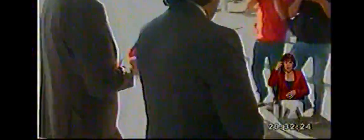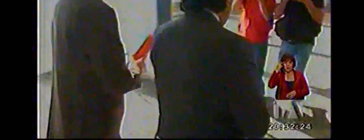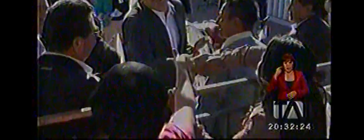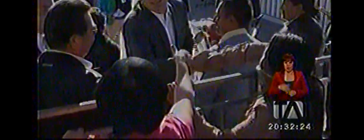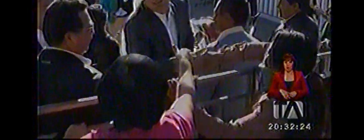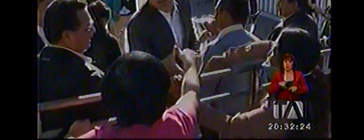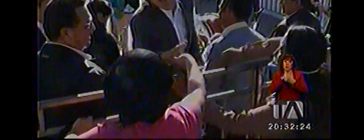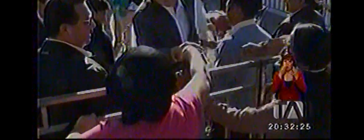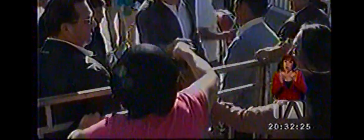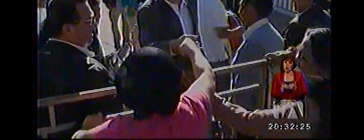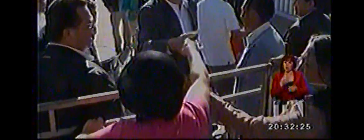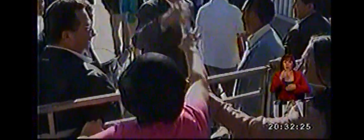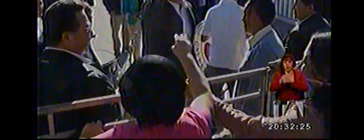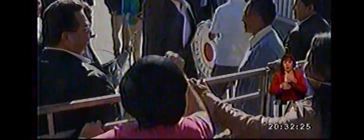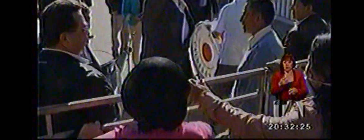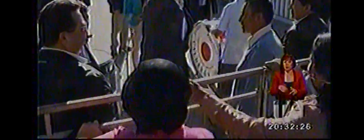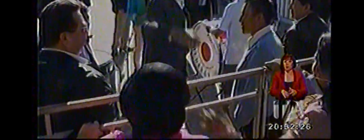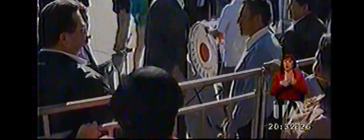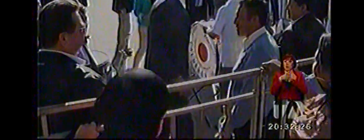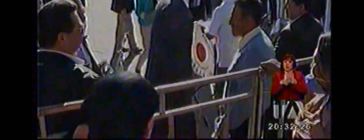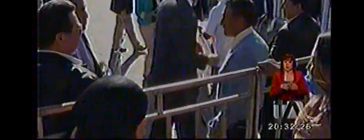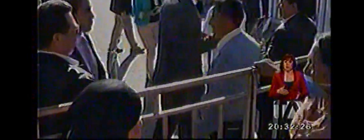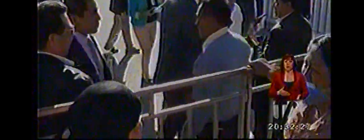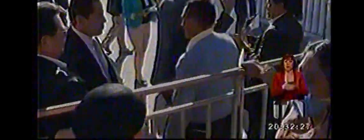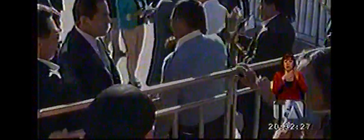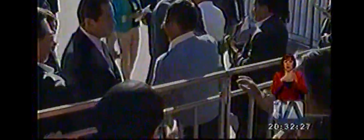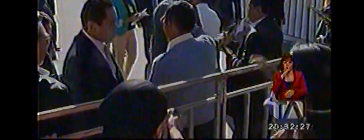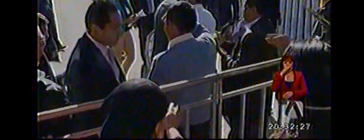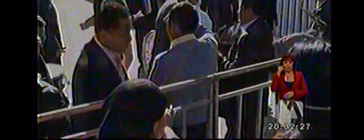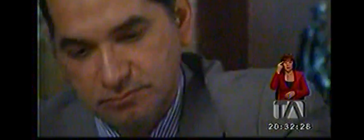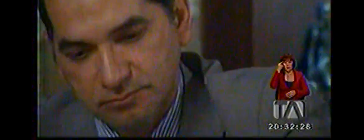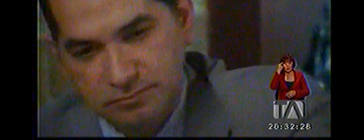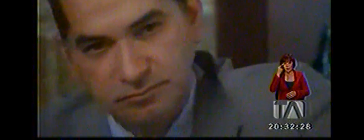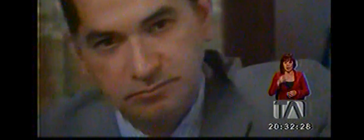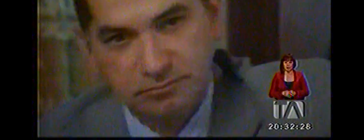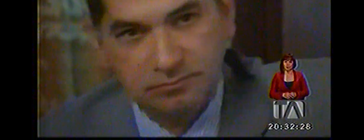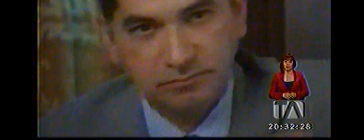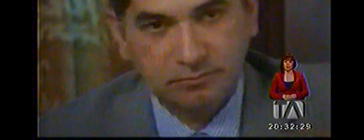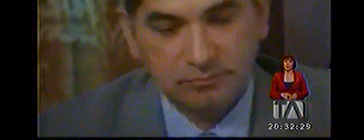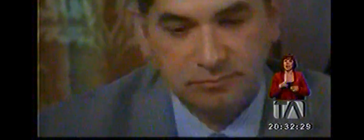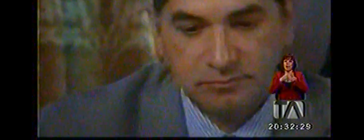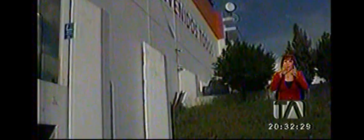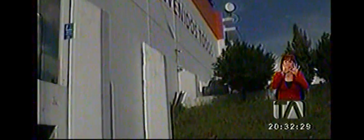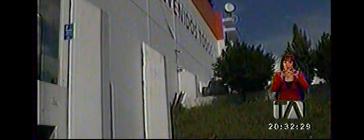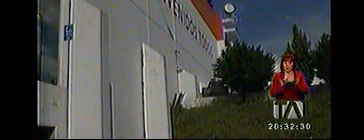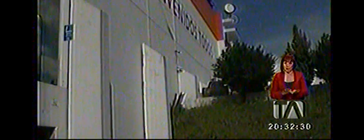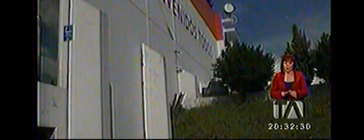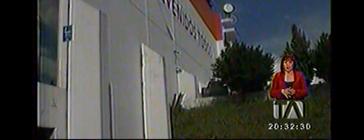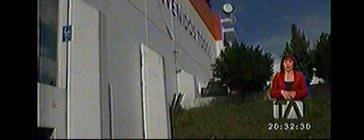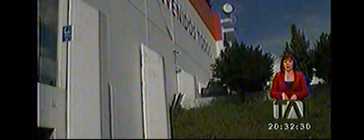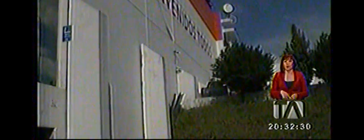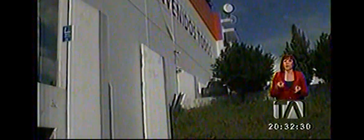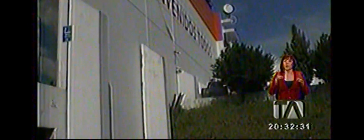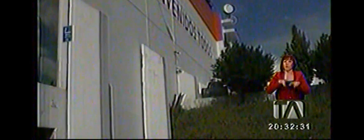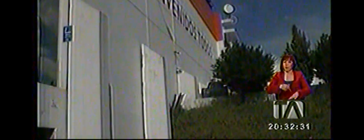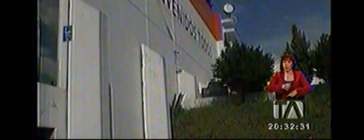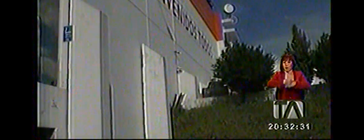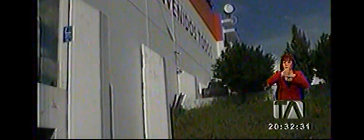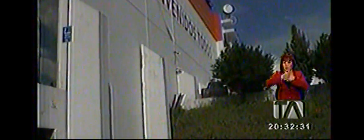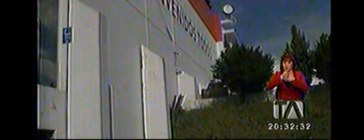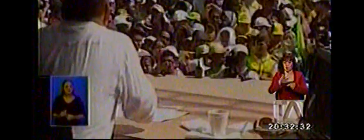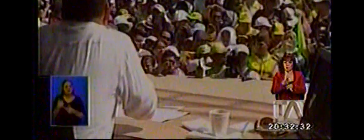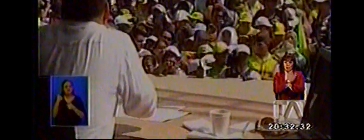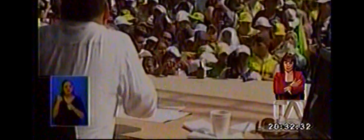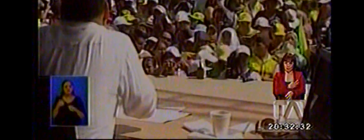lo tanto se iniciará un proceso de repetición al expresidente Rafael Correa, al exsecretario Fernando Alvarado y a los exgerentes de la estación